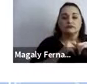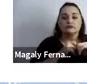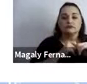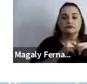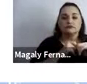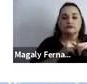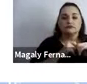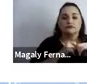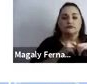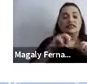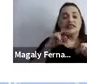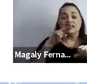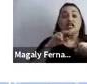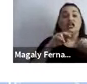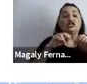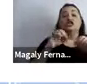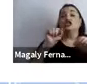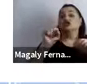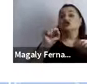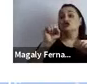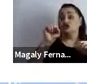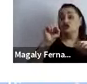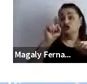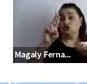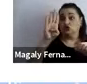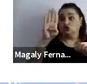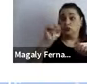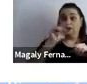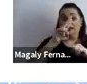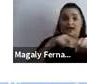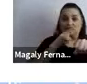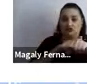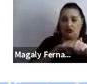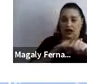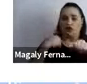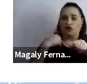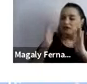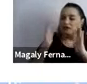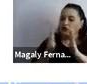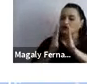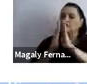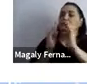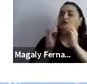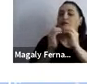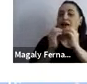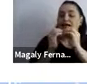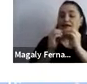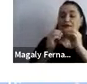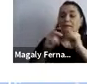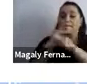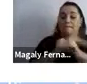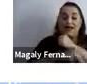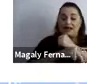subnacional. A nivel subnacional, estaba diciendo, nos hemos aproximado un poco en los países más poblados.